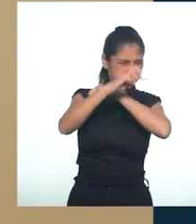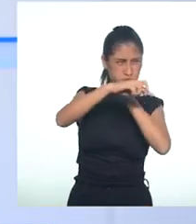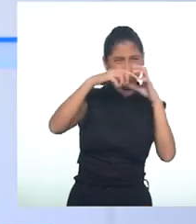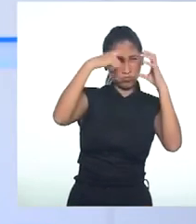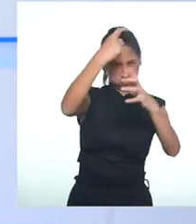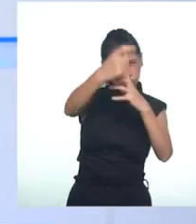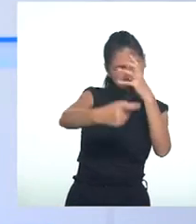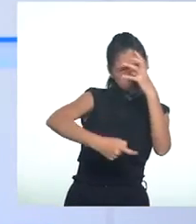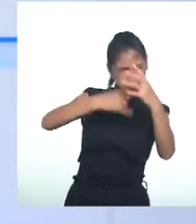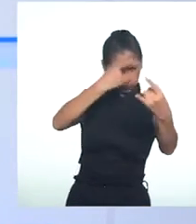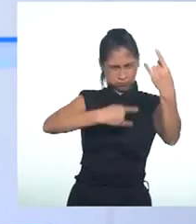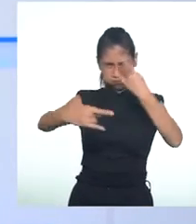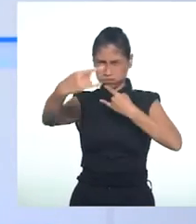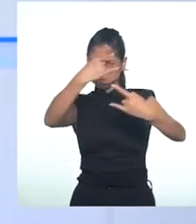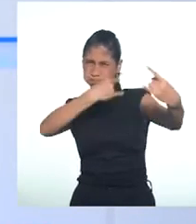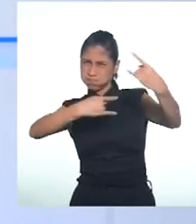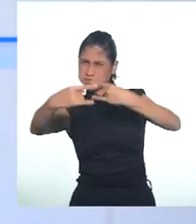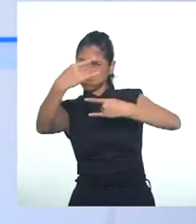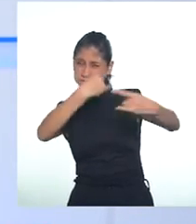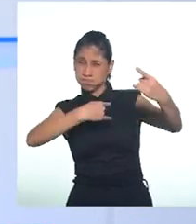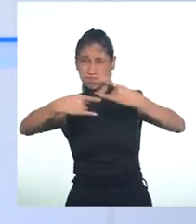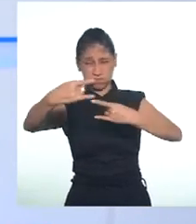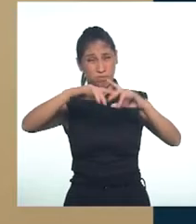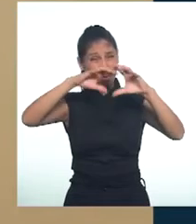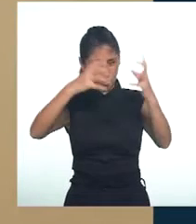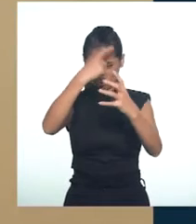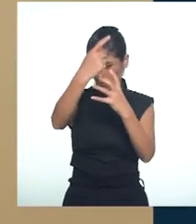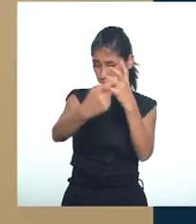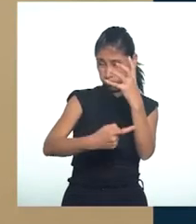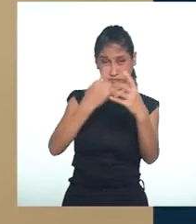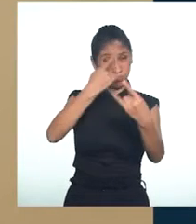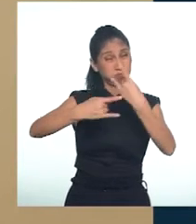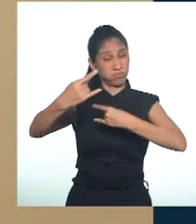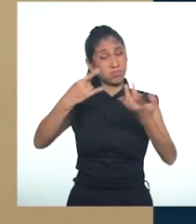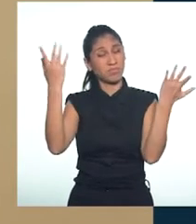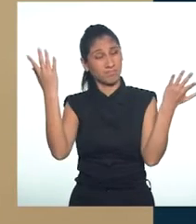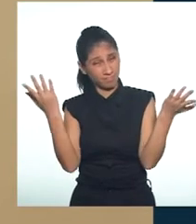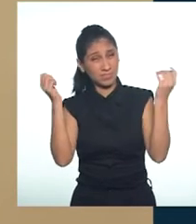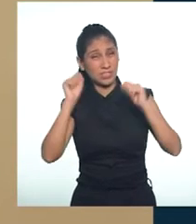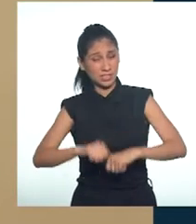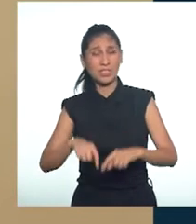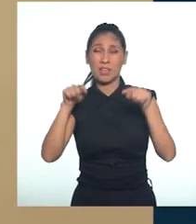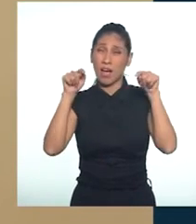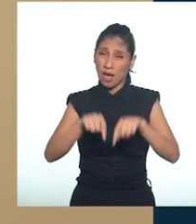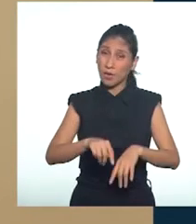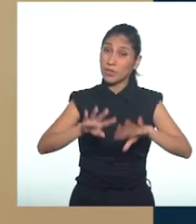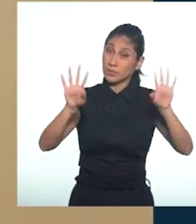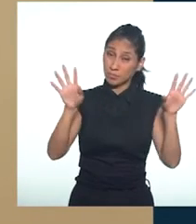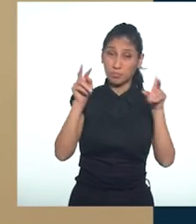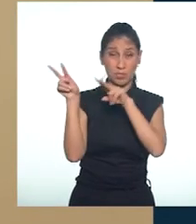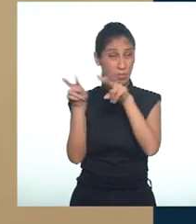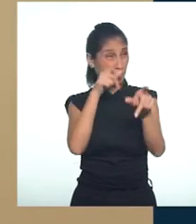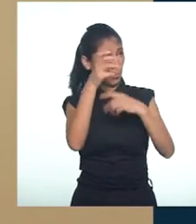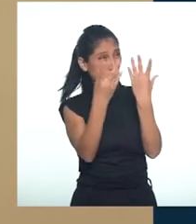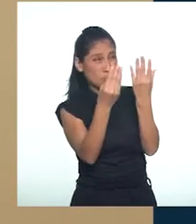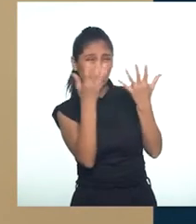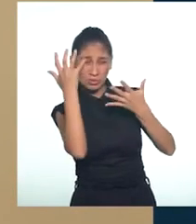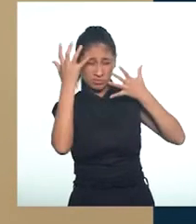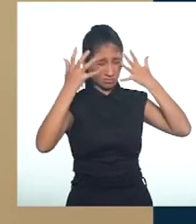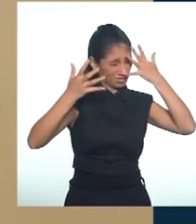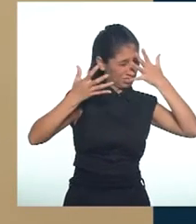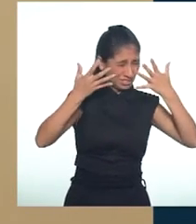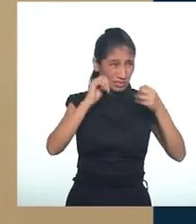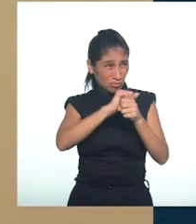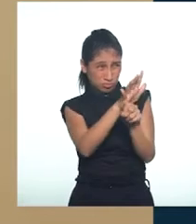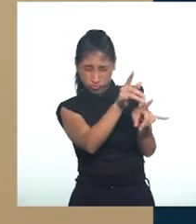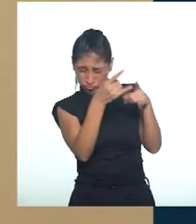simultánea. Todo el mundo se ha visto afectado por este virus. Es entendible estar siempre preocupado y alerta.